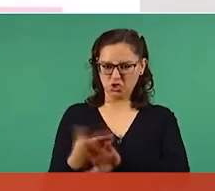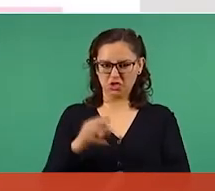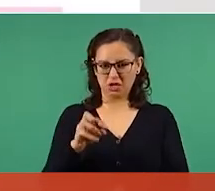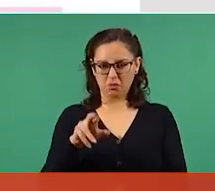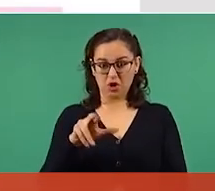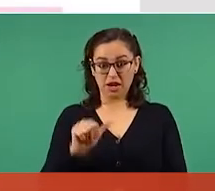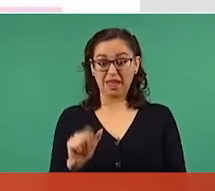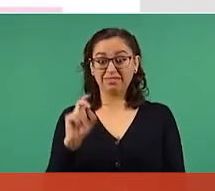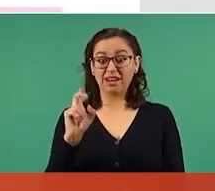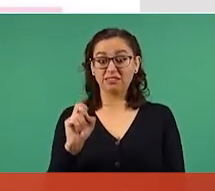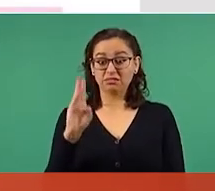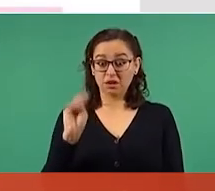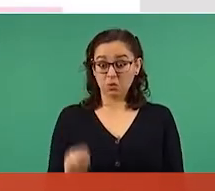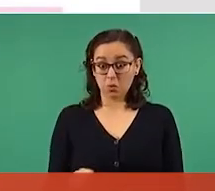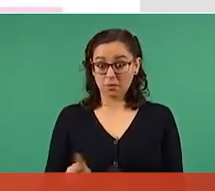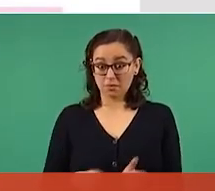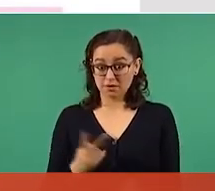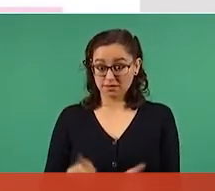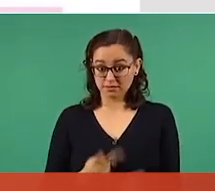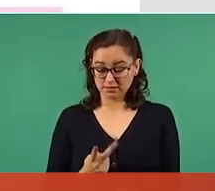menciones negativas contra Morena,